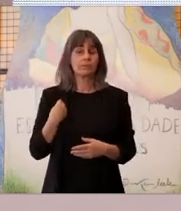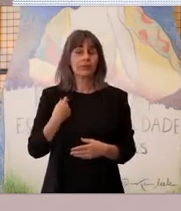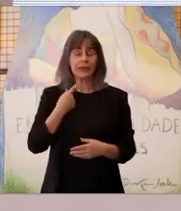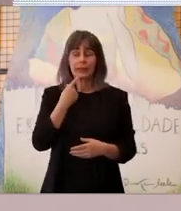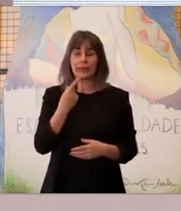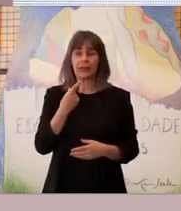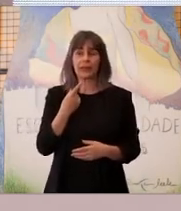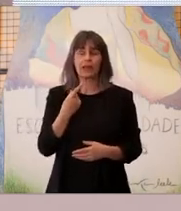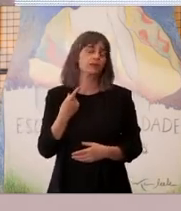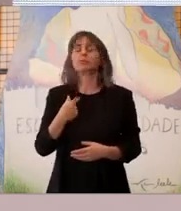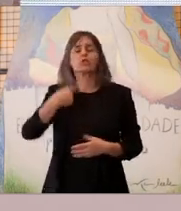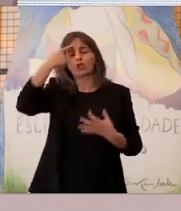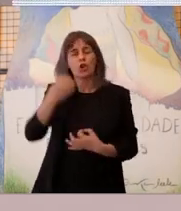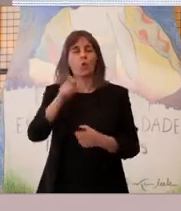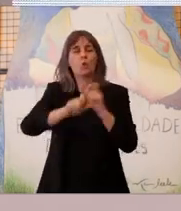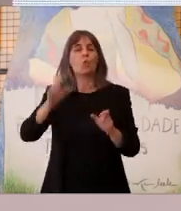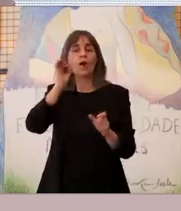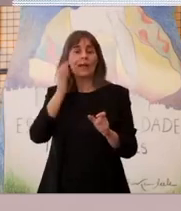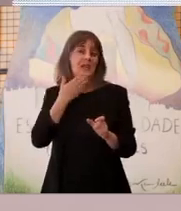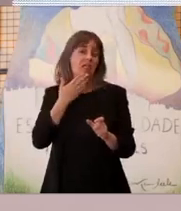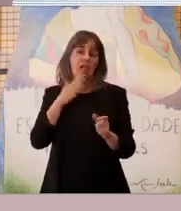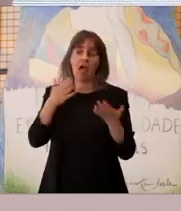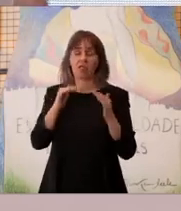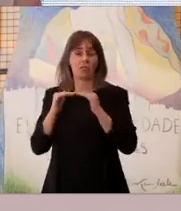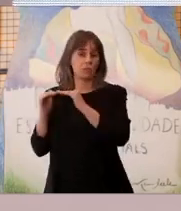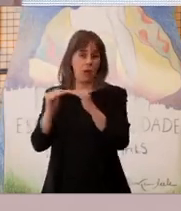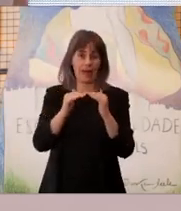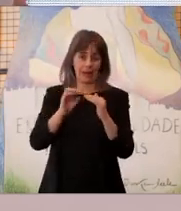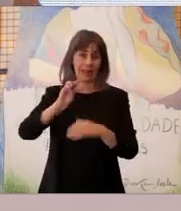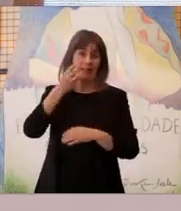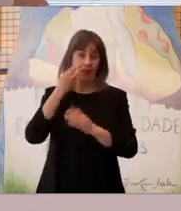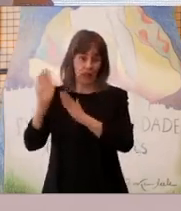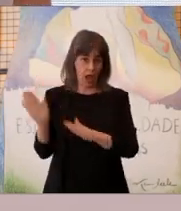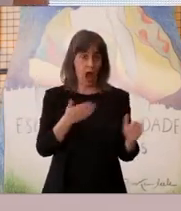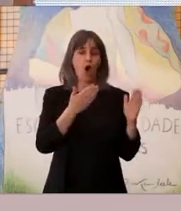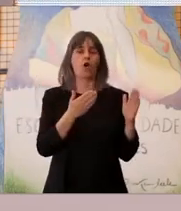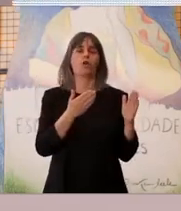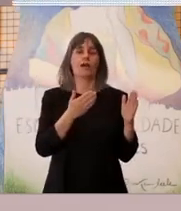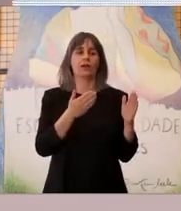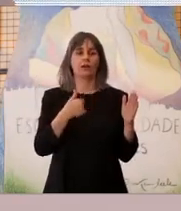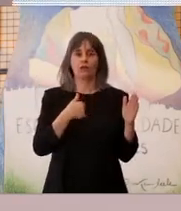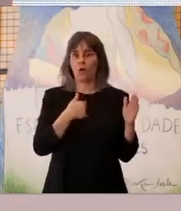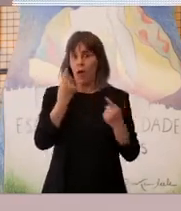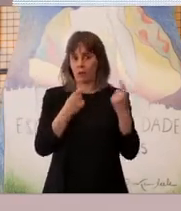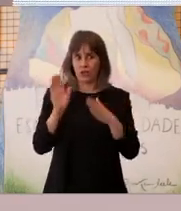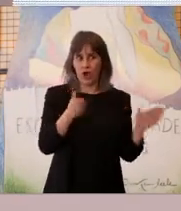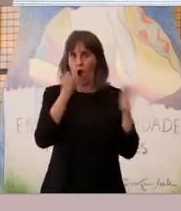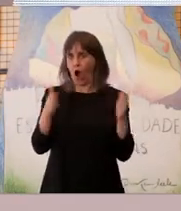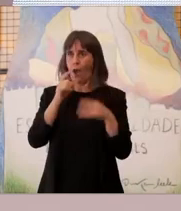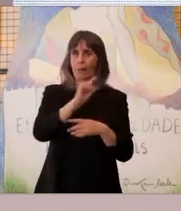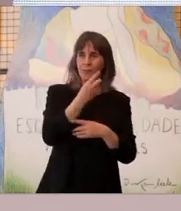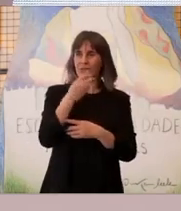o sea yo creo que las mujeres de mi edad de la tercera ola que a veces me lío con el cómputo de las de las olas